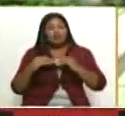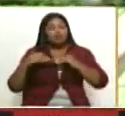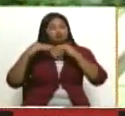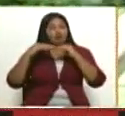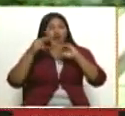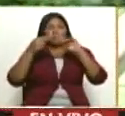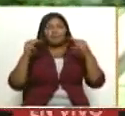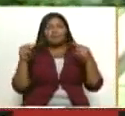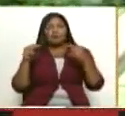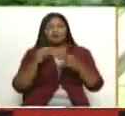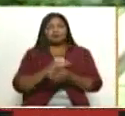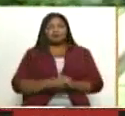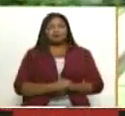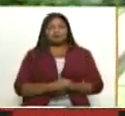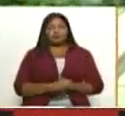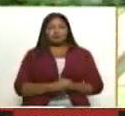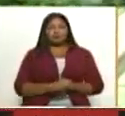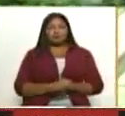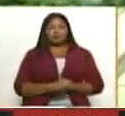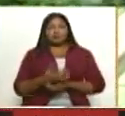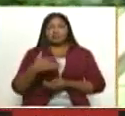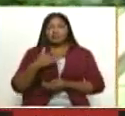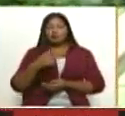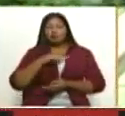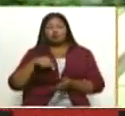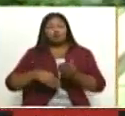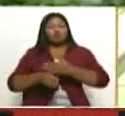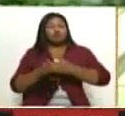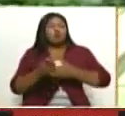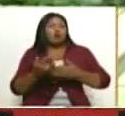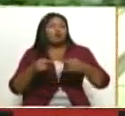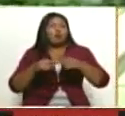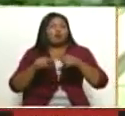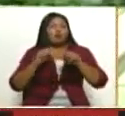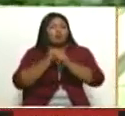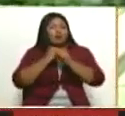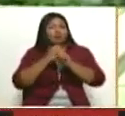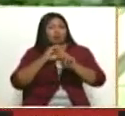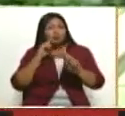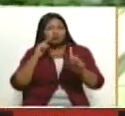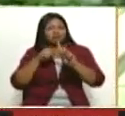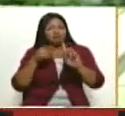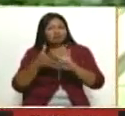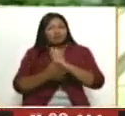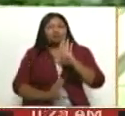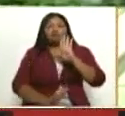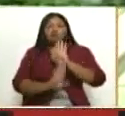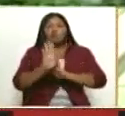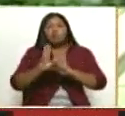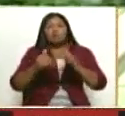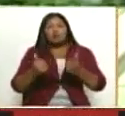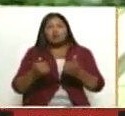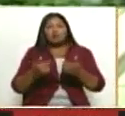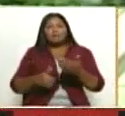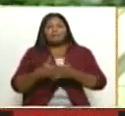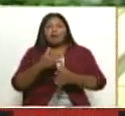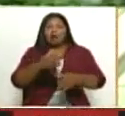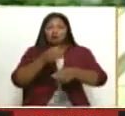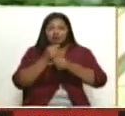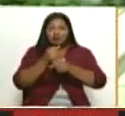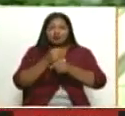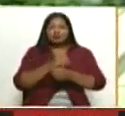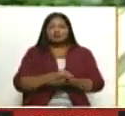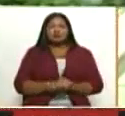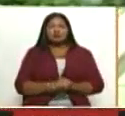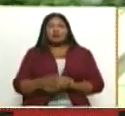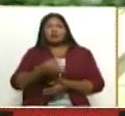nadie se quede afuera. En ese sentido seguimos trabajando, porque en la medida de que esto avance, pues va a haber más confianza de